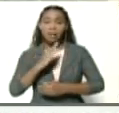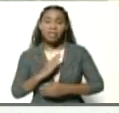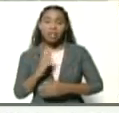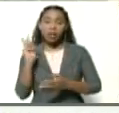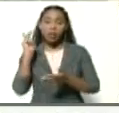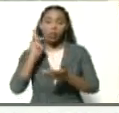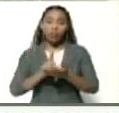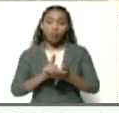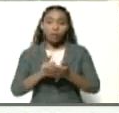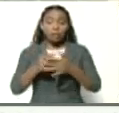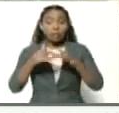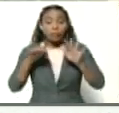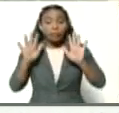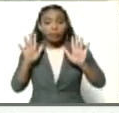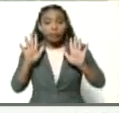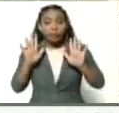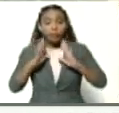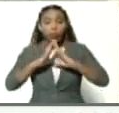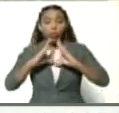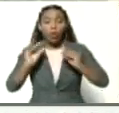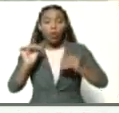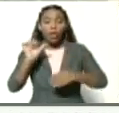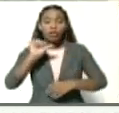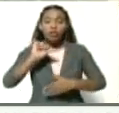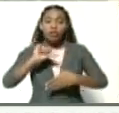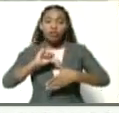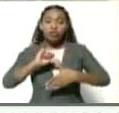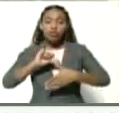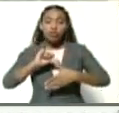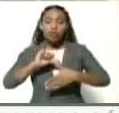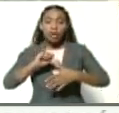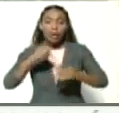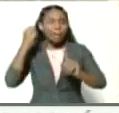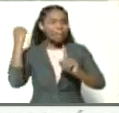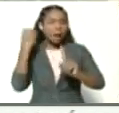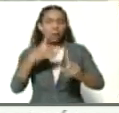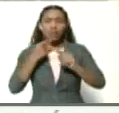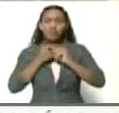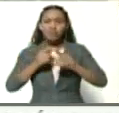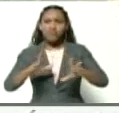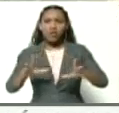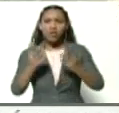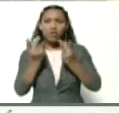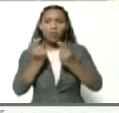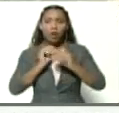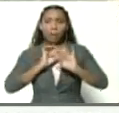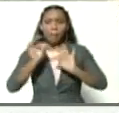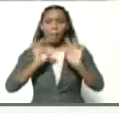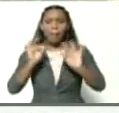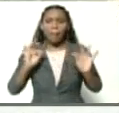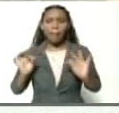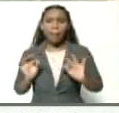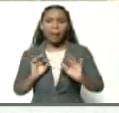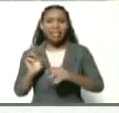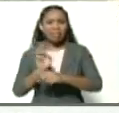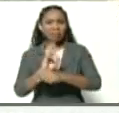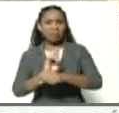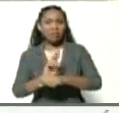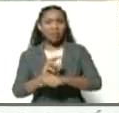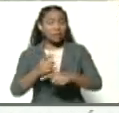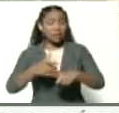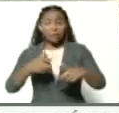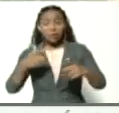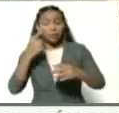llegado prácticamente a toda Sudamérica y ha tenido un impacto multiplicador en número de contagios y un impacto